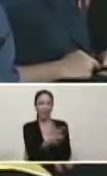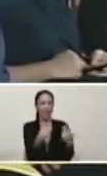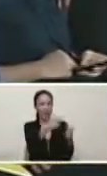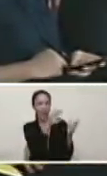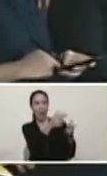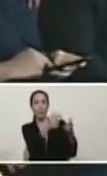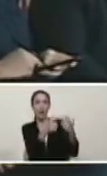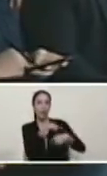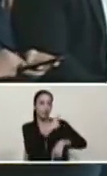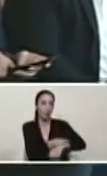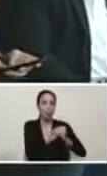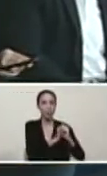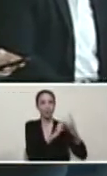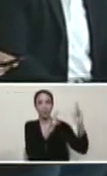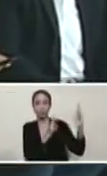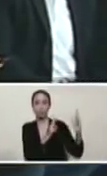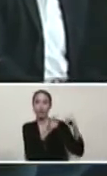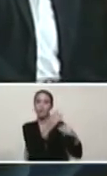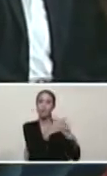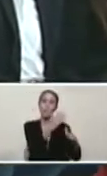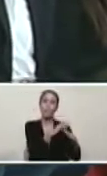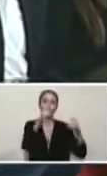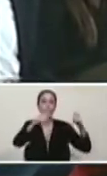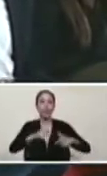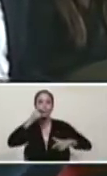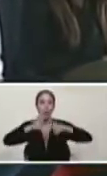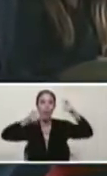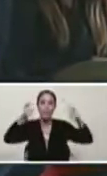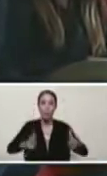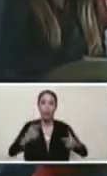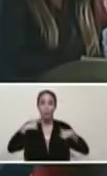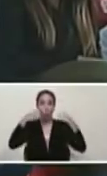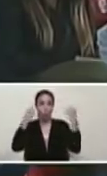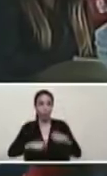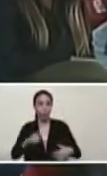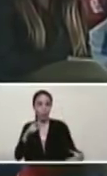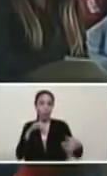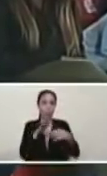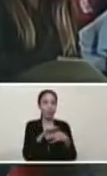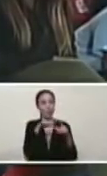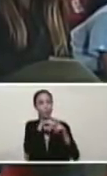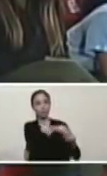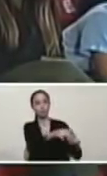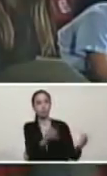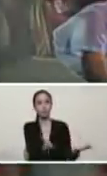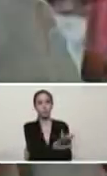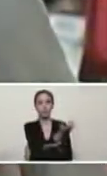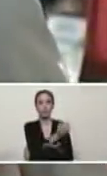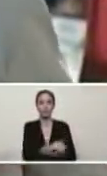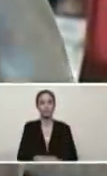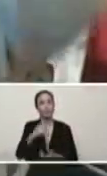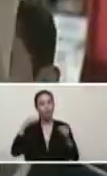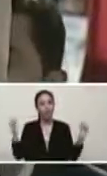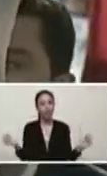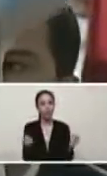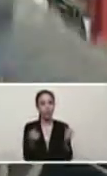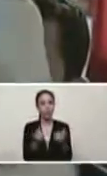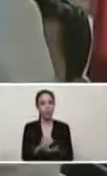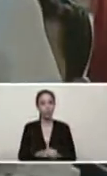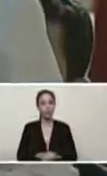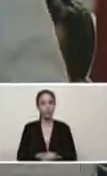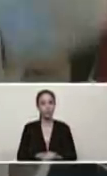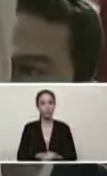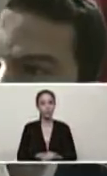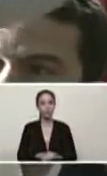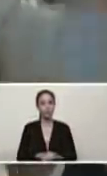y están armados hasta los dientes, pero el pueblo unido los va a derrotar. Que viva paz, que viva